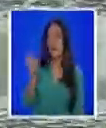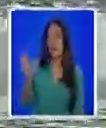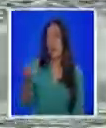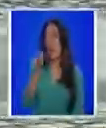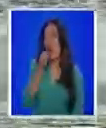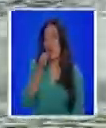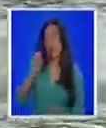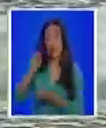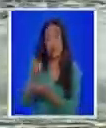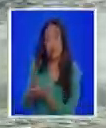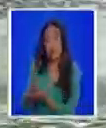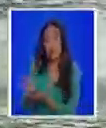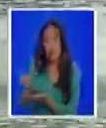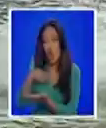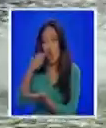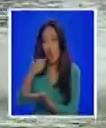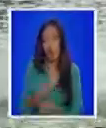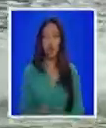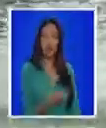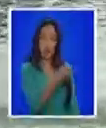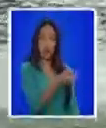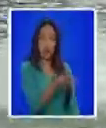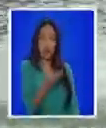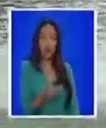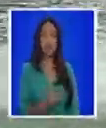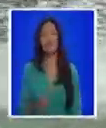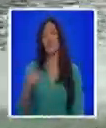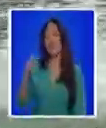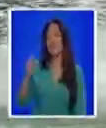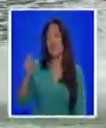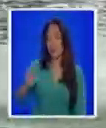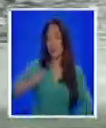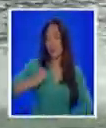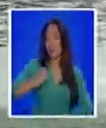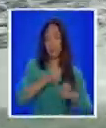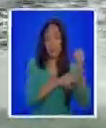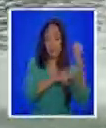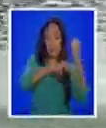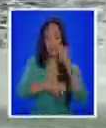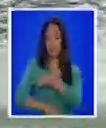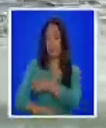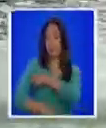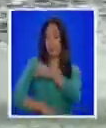un encebollado. Para mí que tú les trajiste el encebollado. Yo creo que sí, te es un terrinazo por ahí.